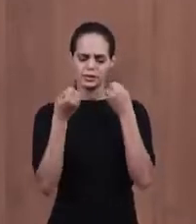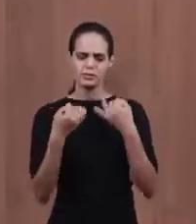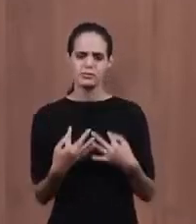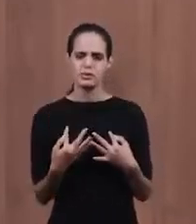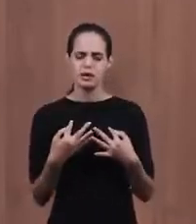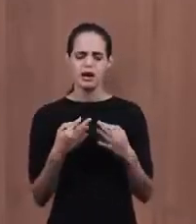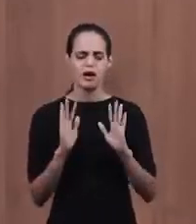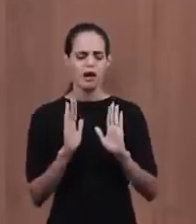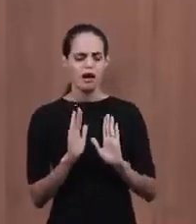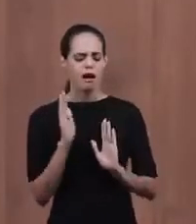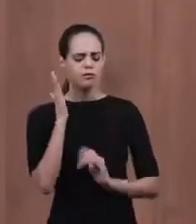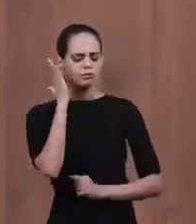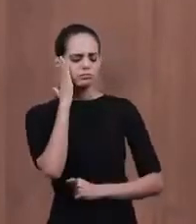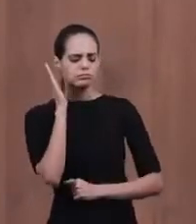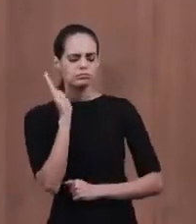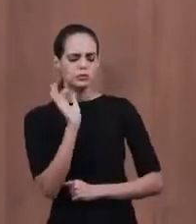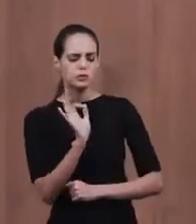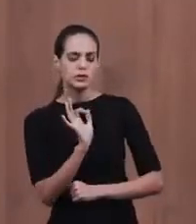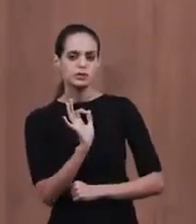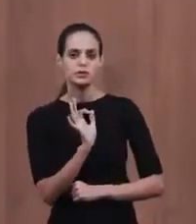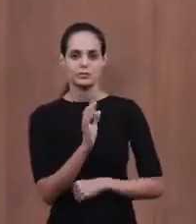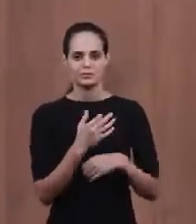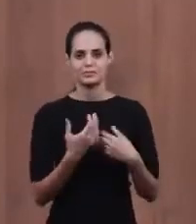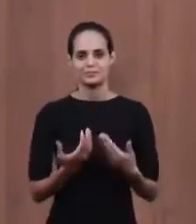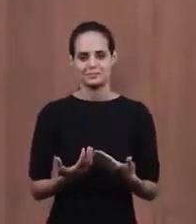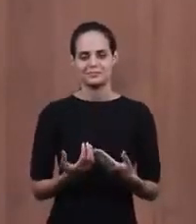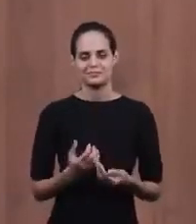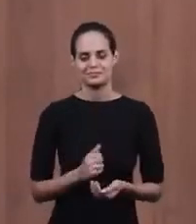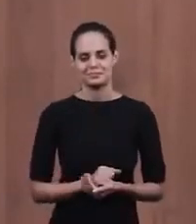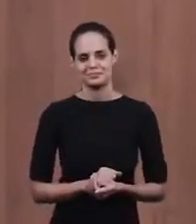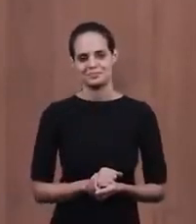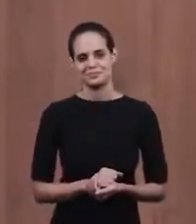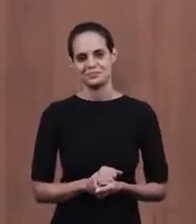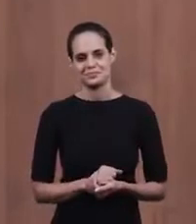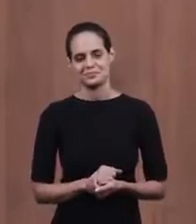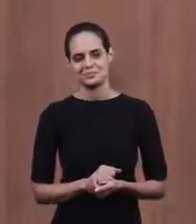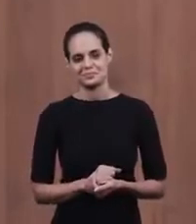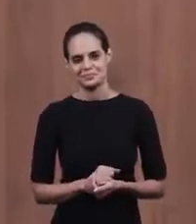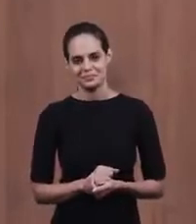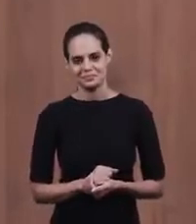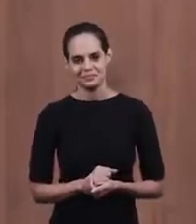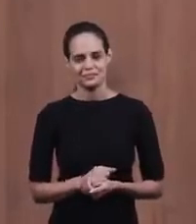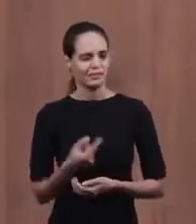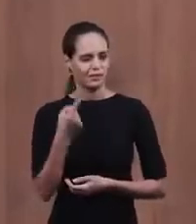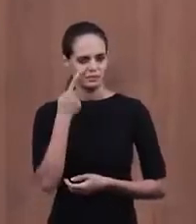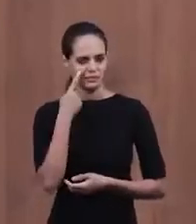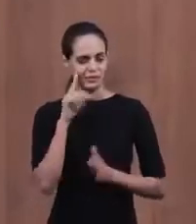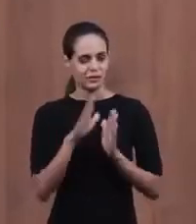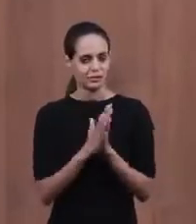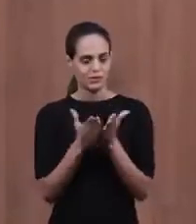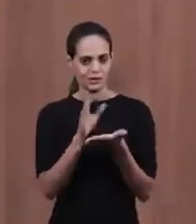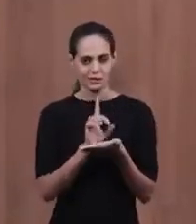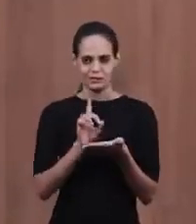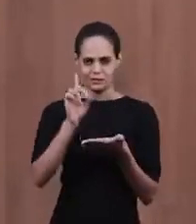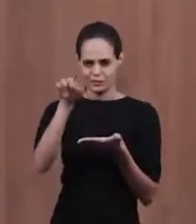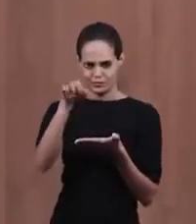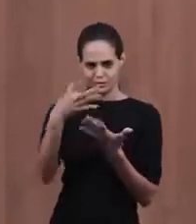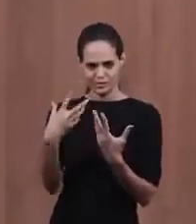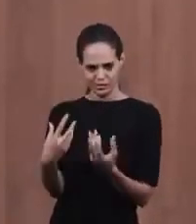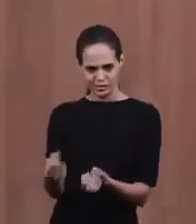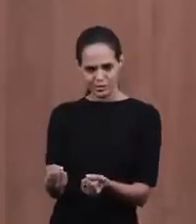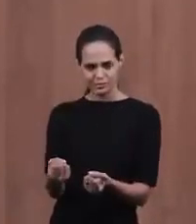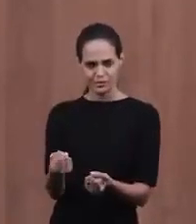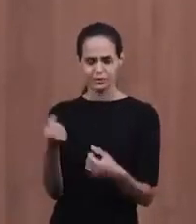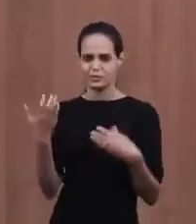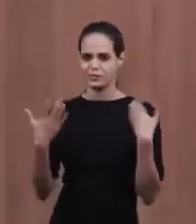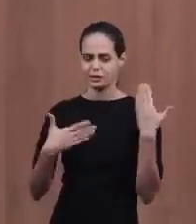lo que no entendimos. ¿Has recibido la palabra de Dios con alegría como